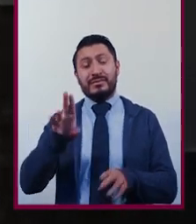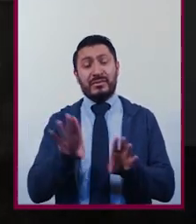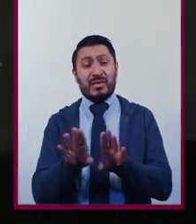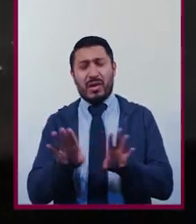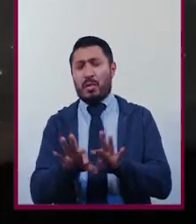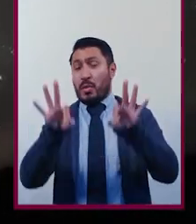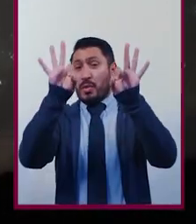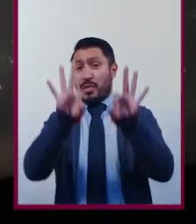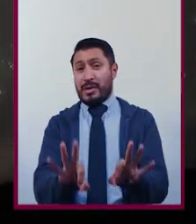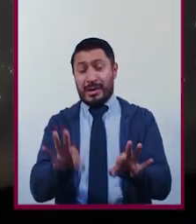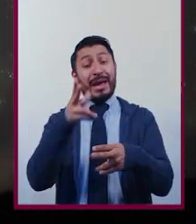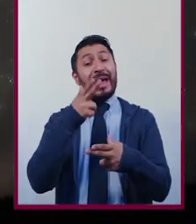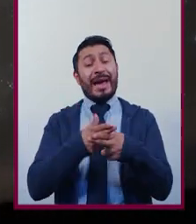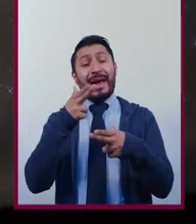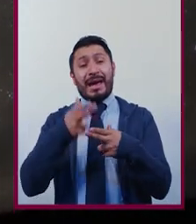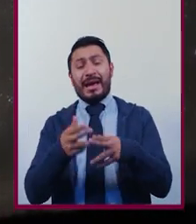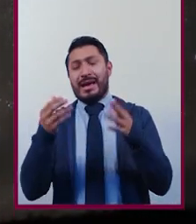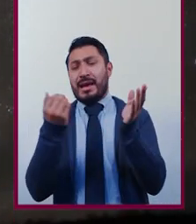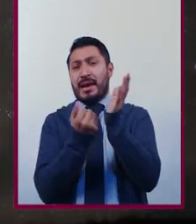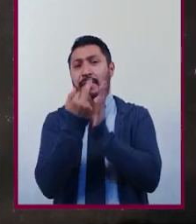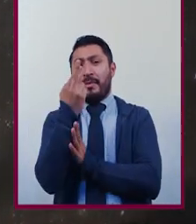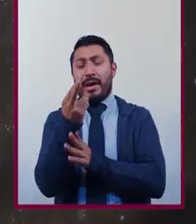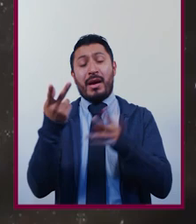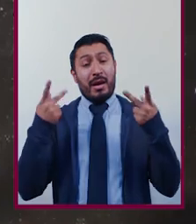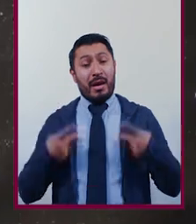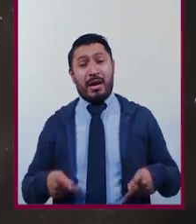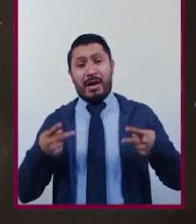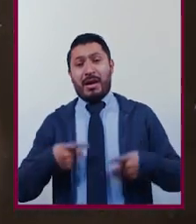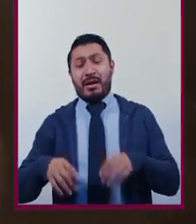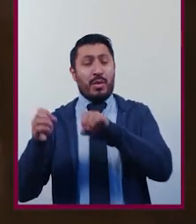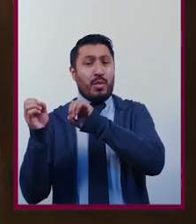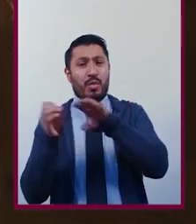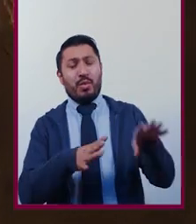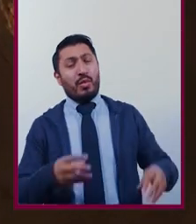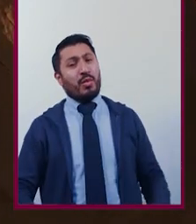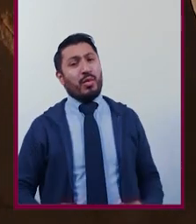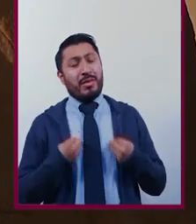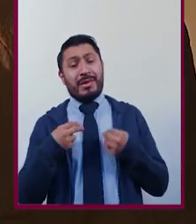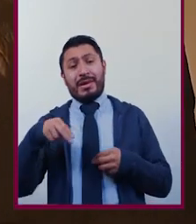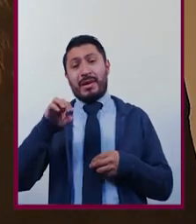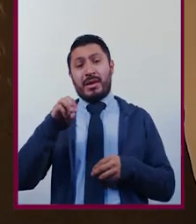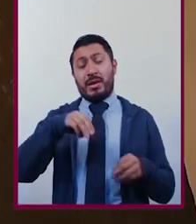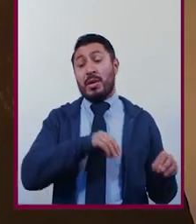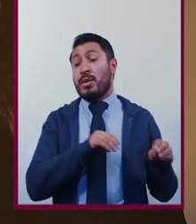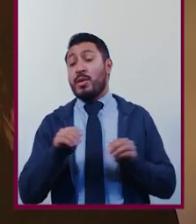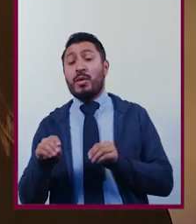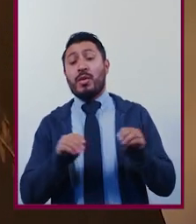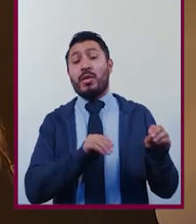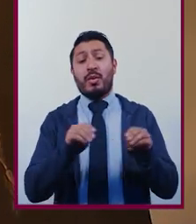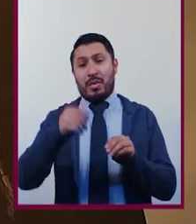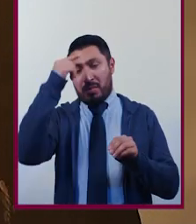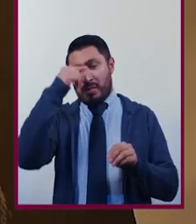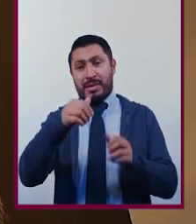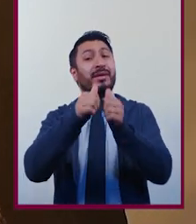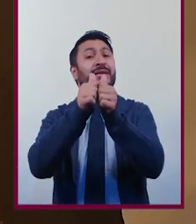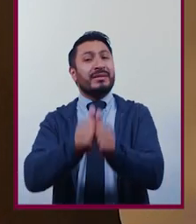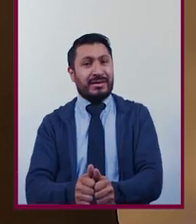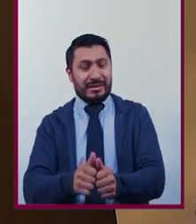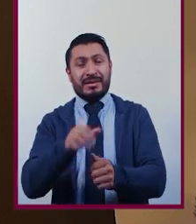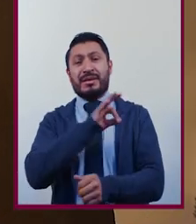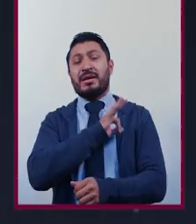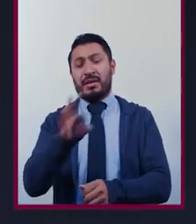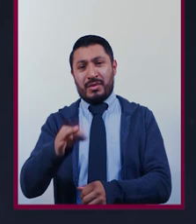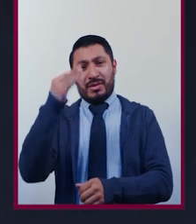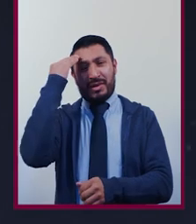forma, sino hasta que la mayoría de los seres humanos abandonaron su vida nómada para convertirse en sedentarios y